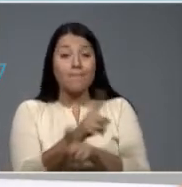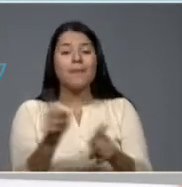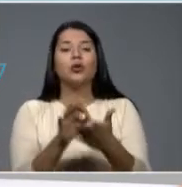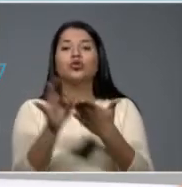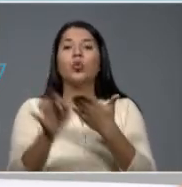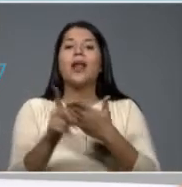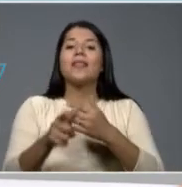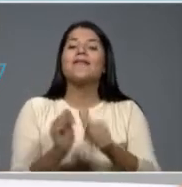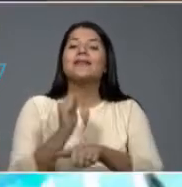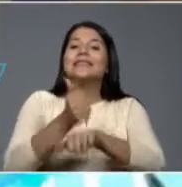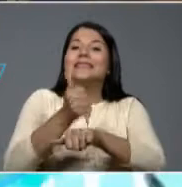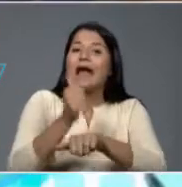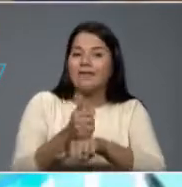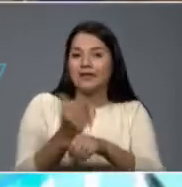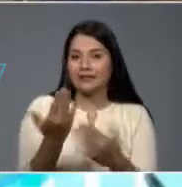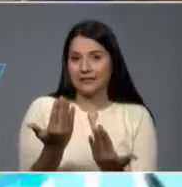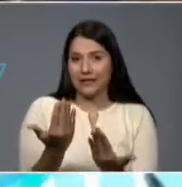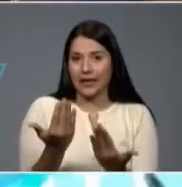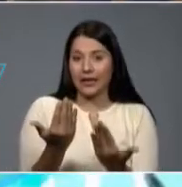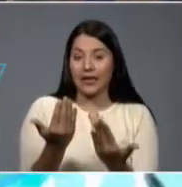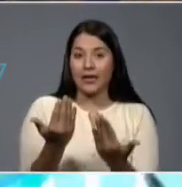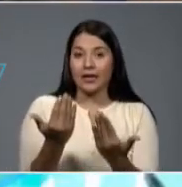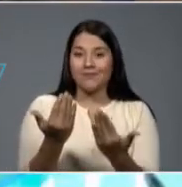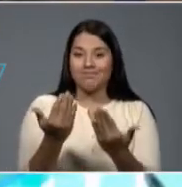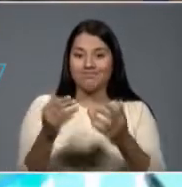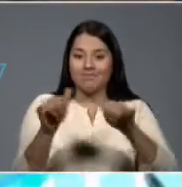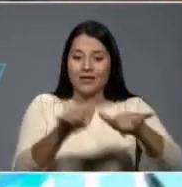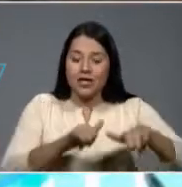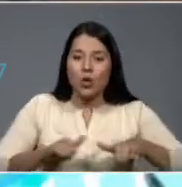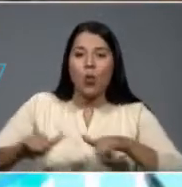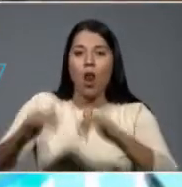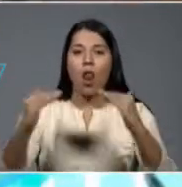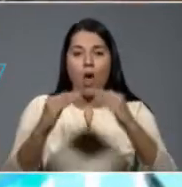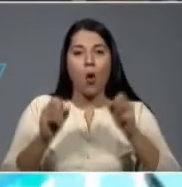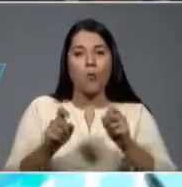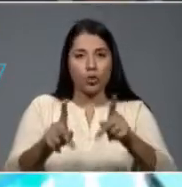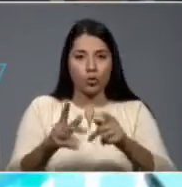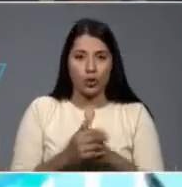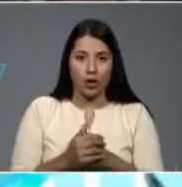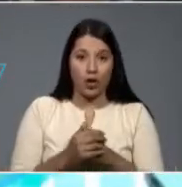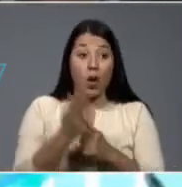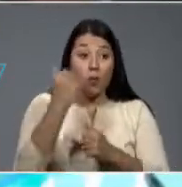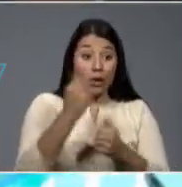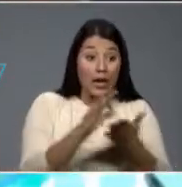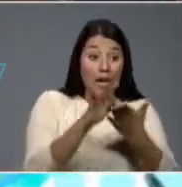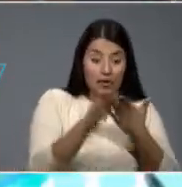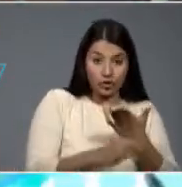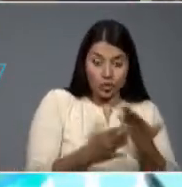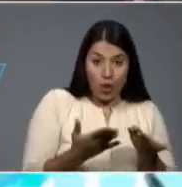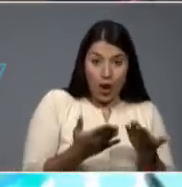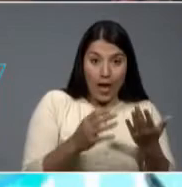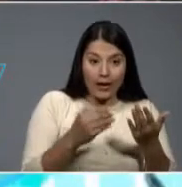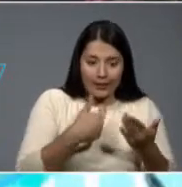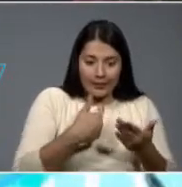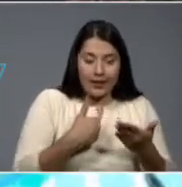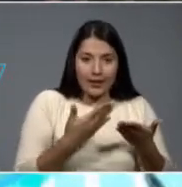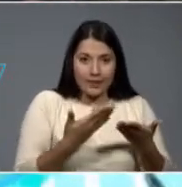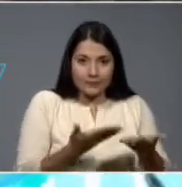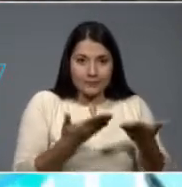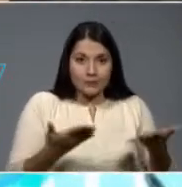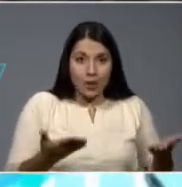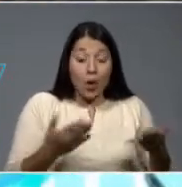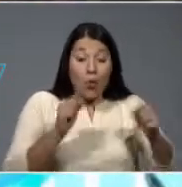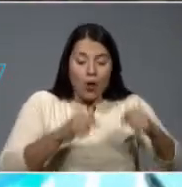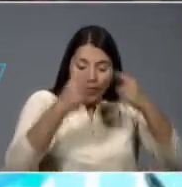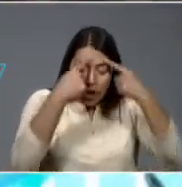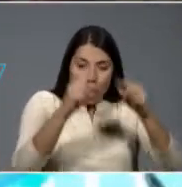establecer una serie de recursos en igualdad de oportunidades, porque si no se genera esto. Escuelas con recursos son capaces de integrarla y generar oportunidades reales, porque